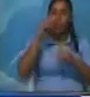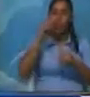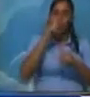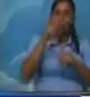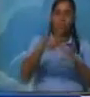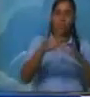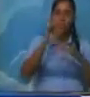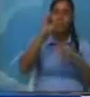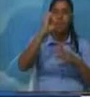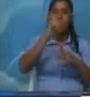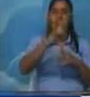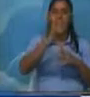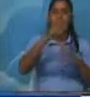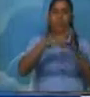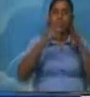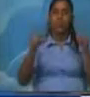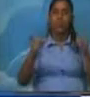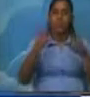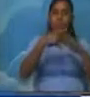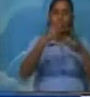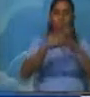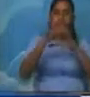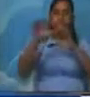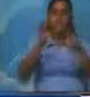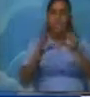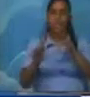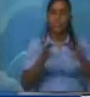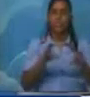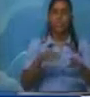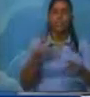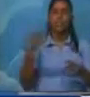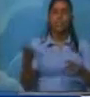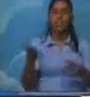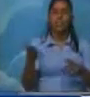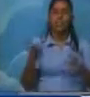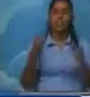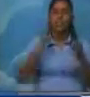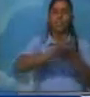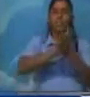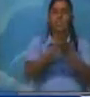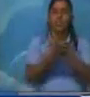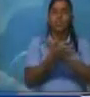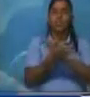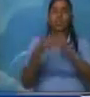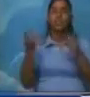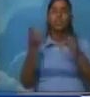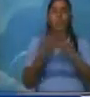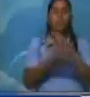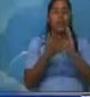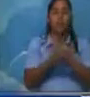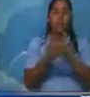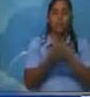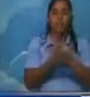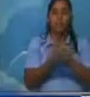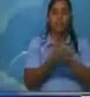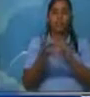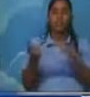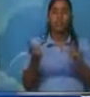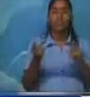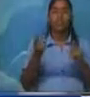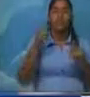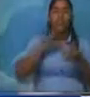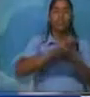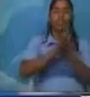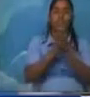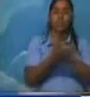heteos pereos a todos los feos desaparece a los feos que hubiera pasado melito Qué